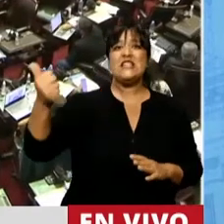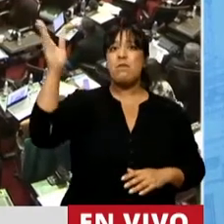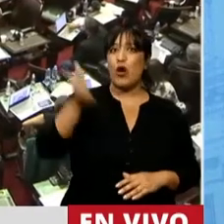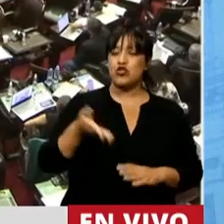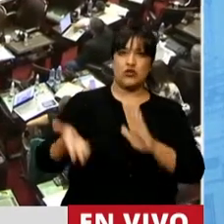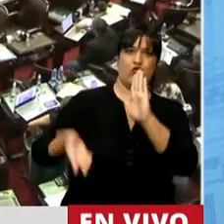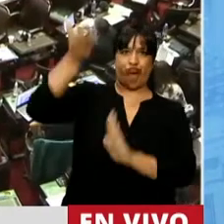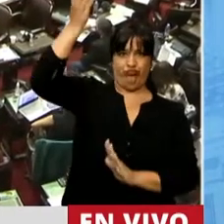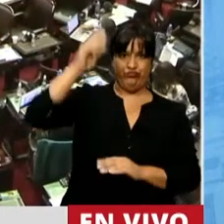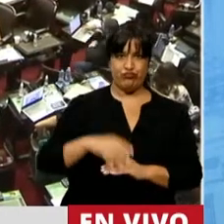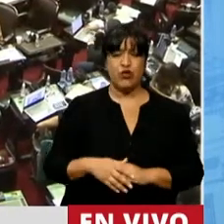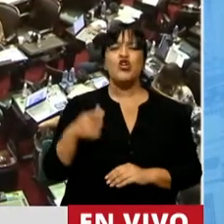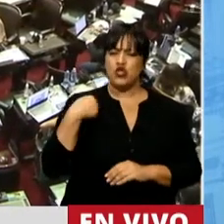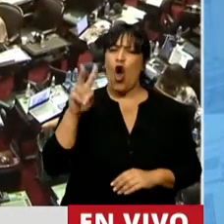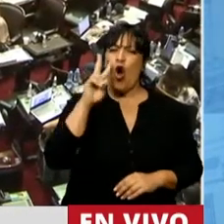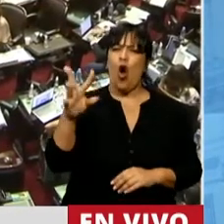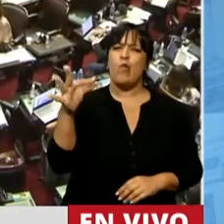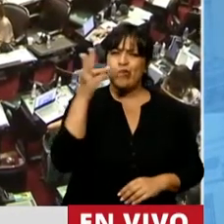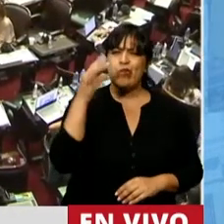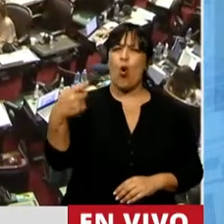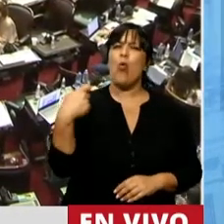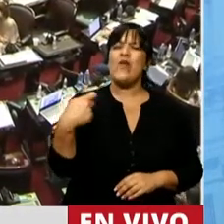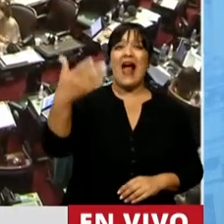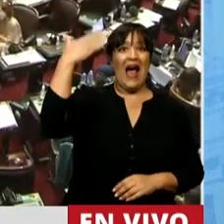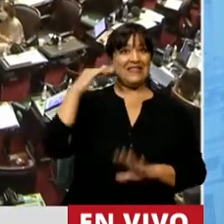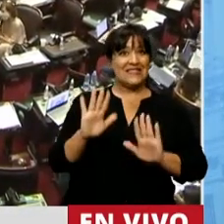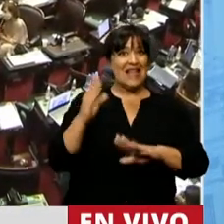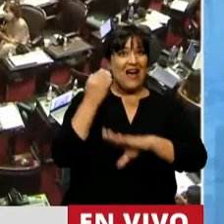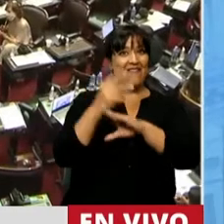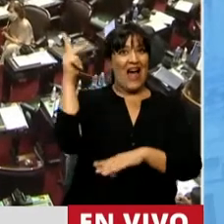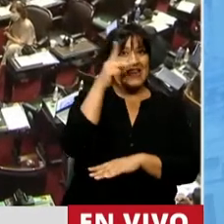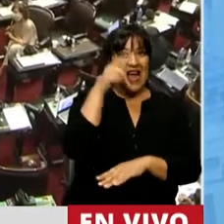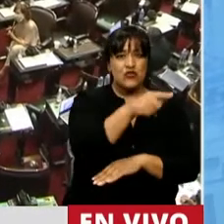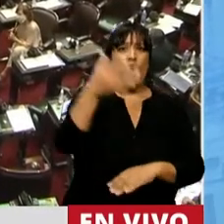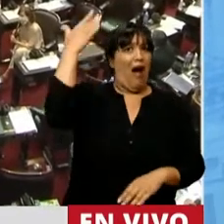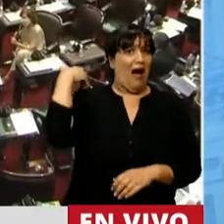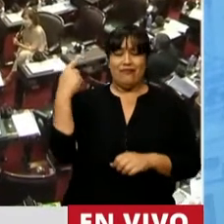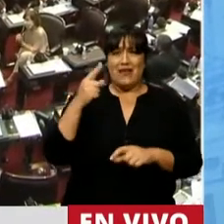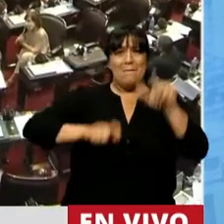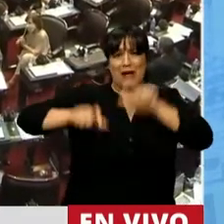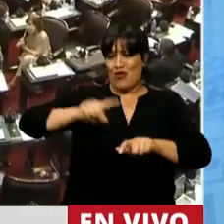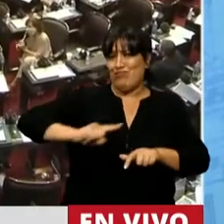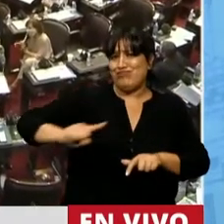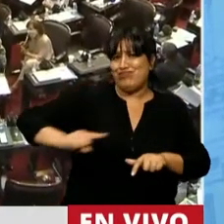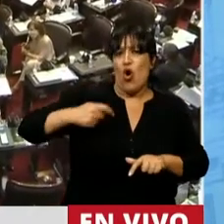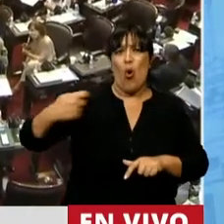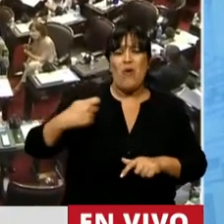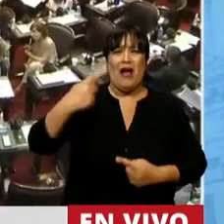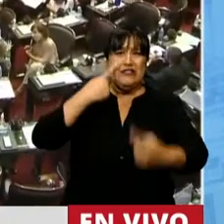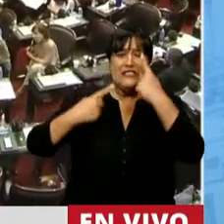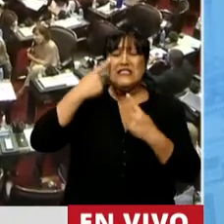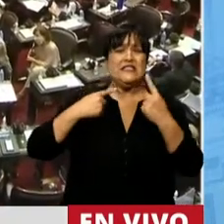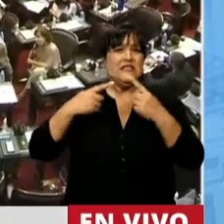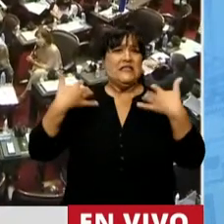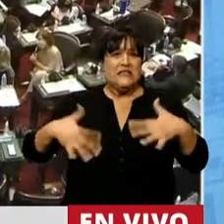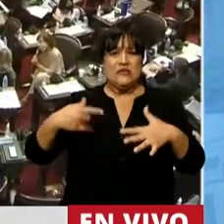yo vi como cuando se jubilaban con néstor aquellos que nunca habían podido jubilarse y lloraban con la jubilación en